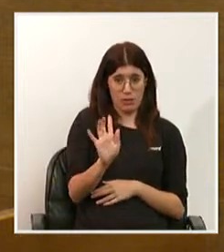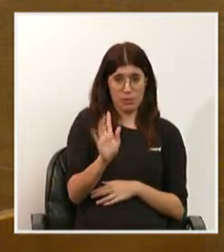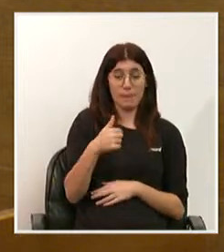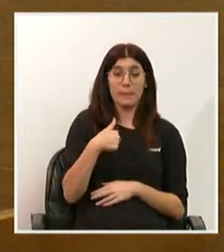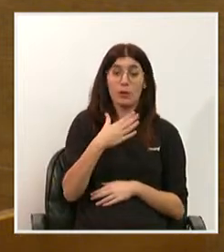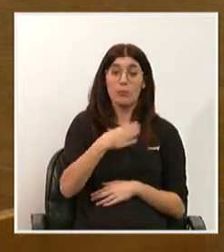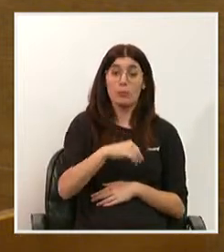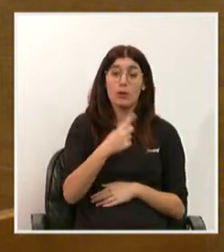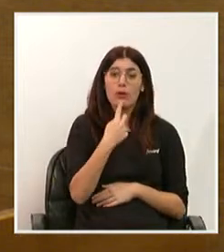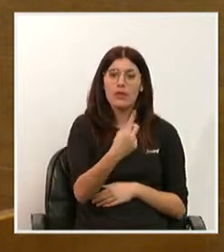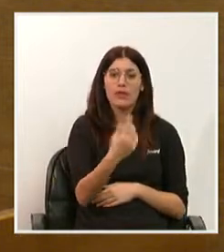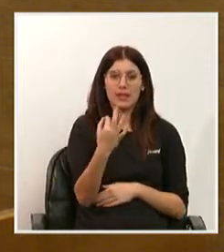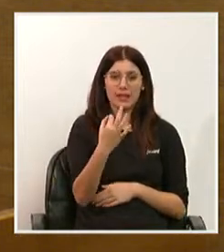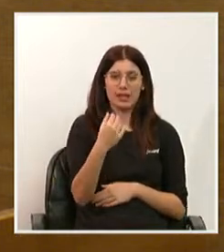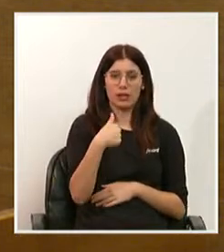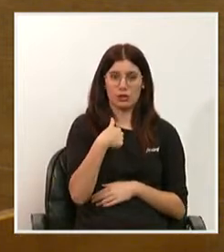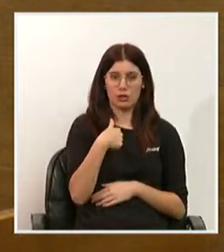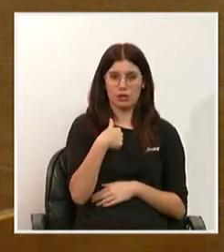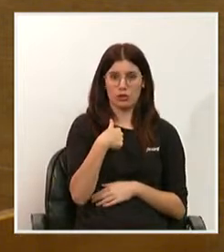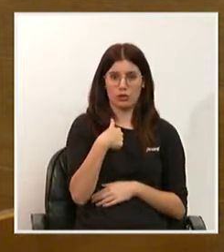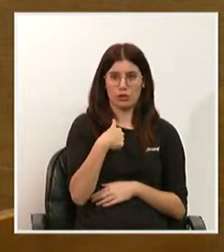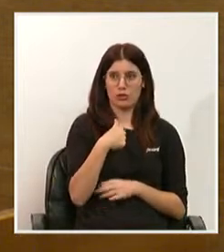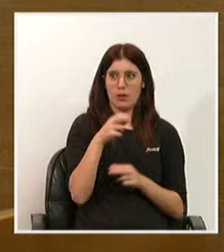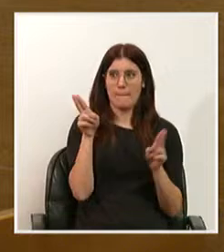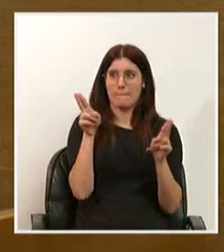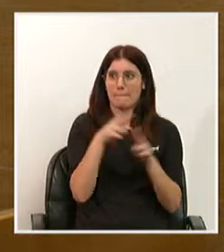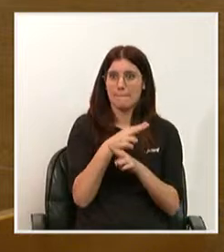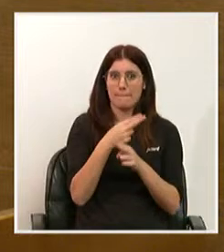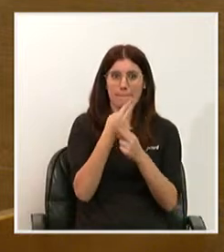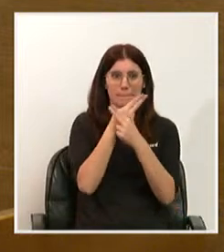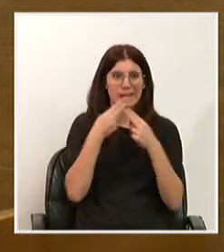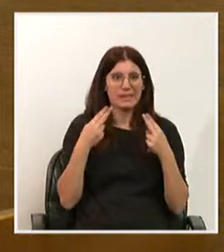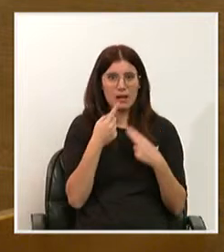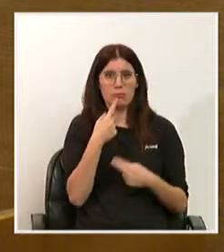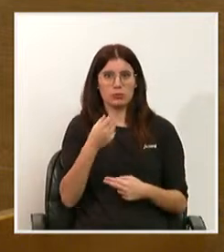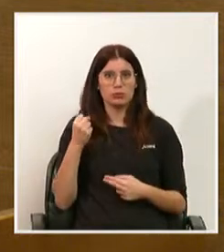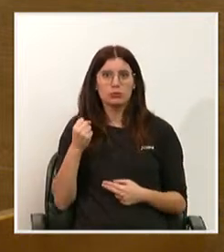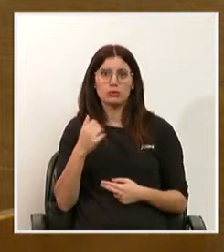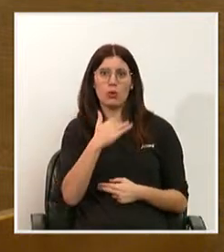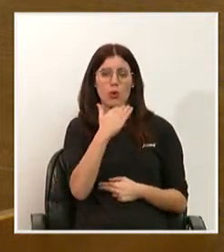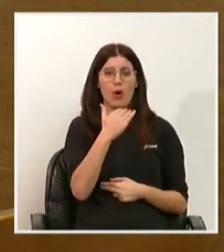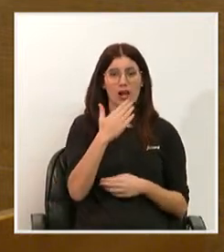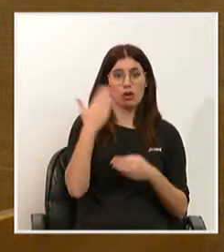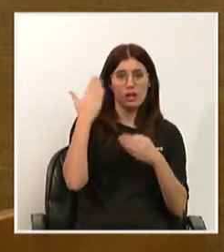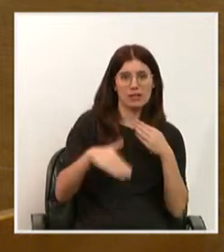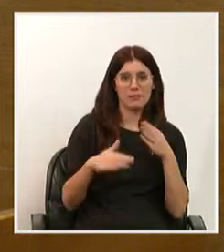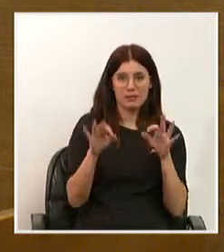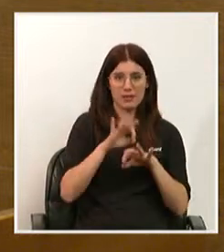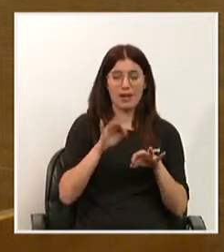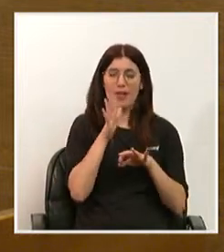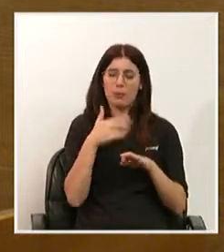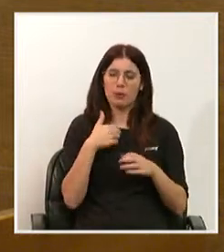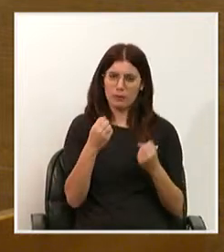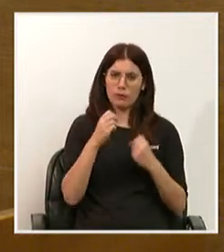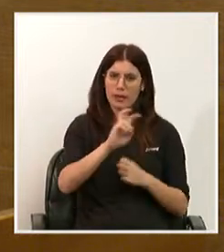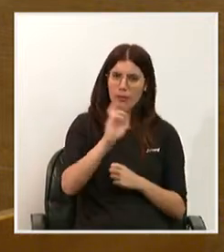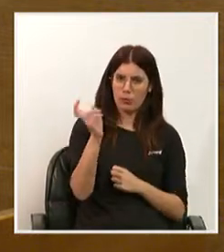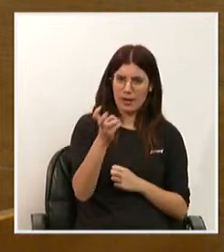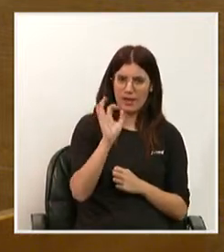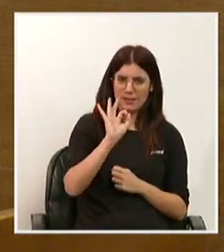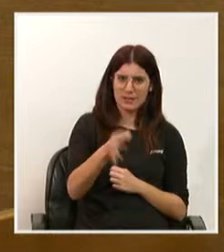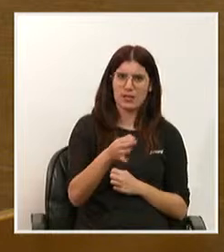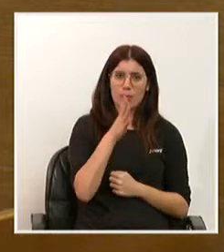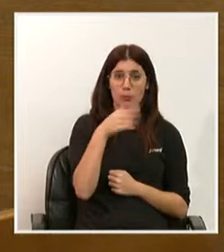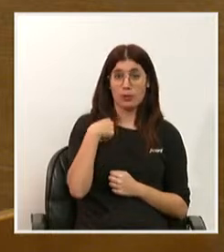que no y noens no est sanitar cre la for lait pero